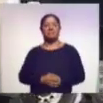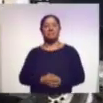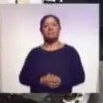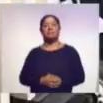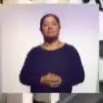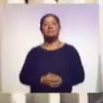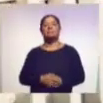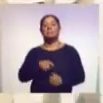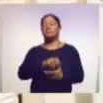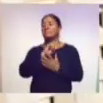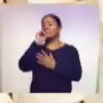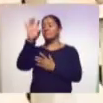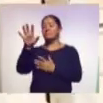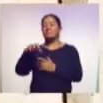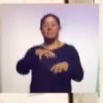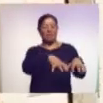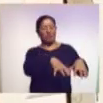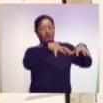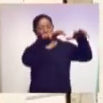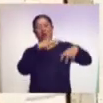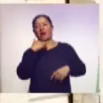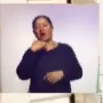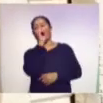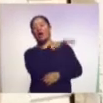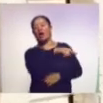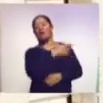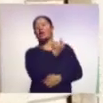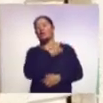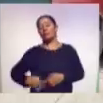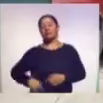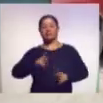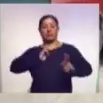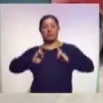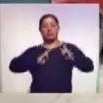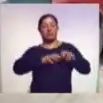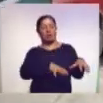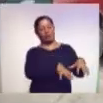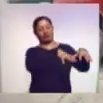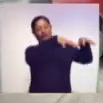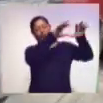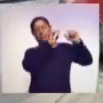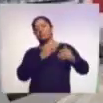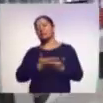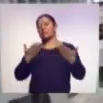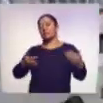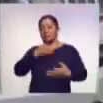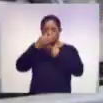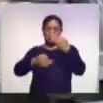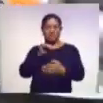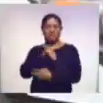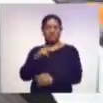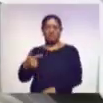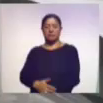es enviada al relleno sanitario Tonsil, ubicado en el municipio de Panotla. Para Ahora Noticias, Marian Gómez.